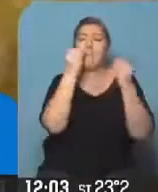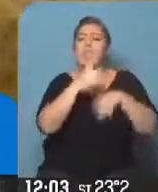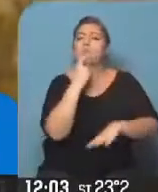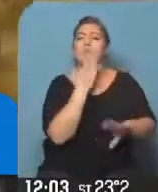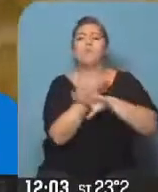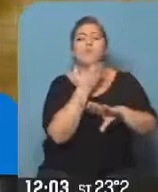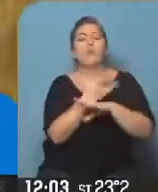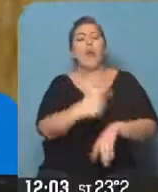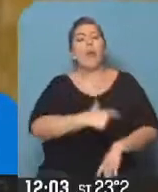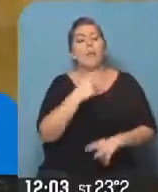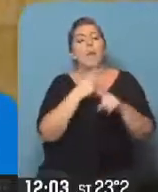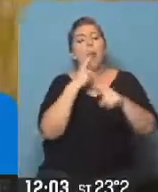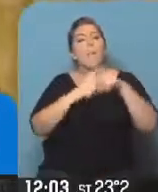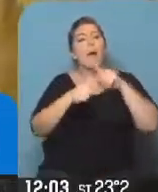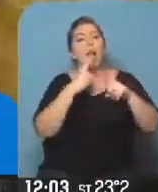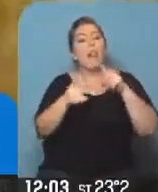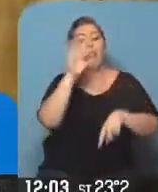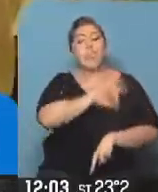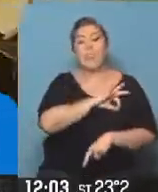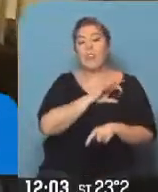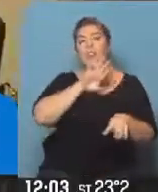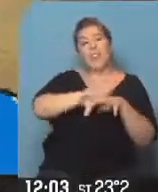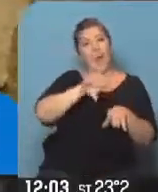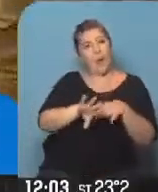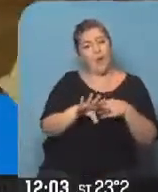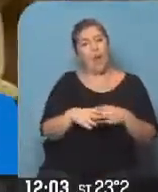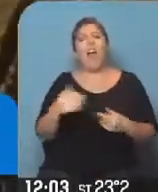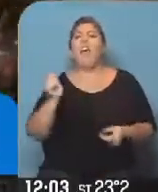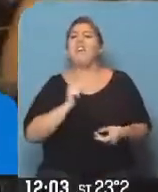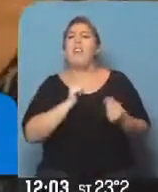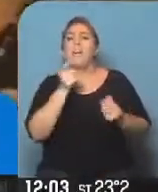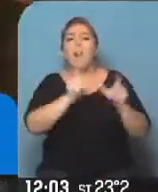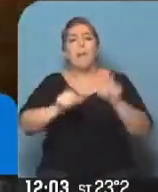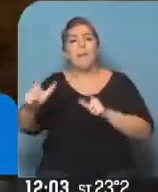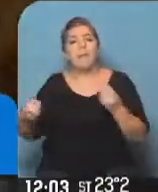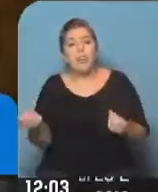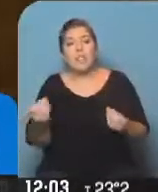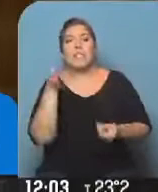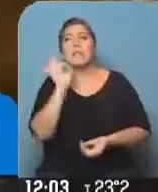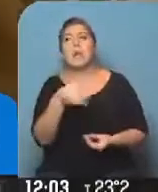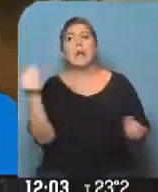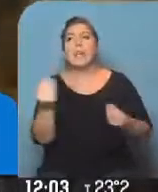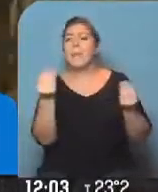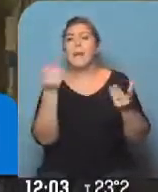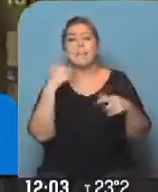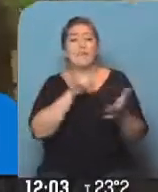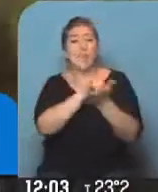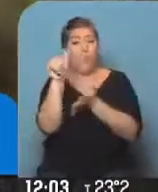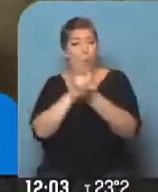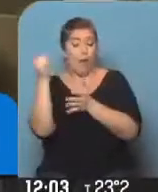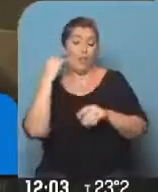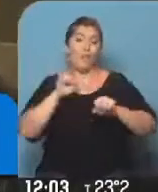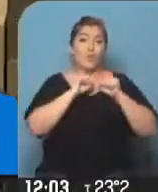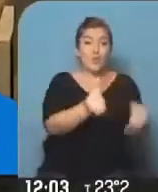los gremios, con paritarias adeudadas. ¿Qué es lo que está esperando esta gran cantidad de gente? Saber qué es lo que va a ocurrir con sus vuelos que fueron